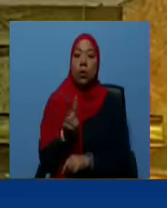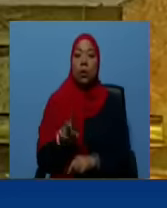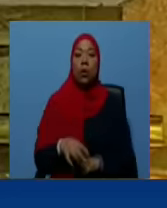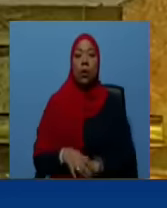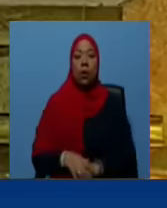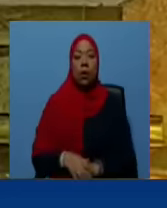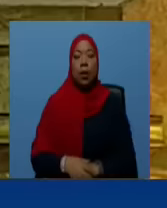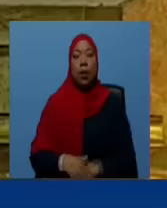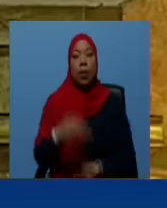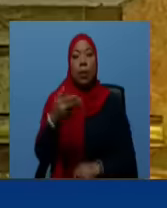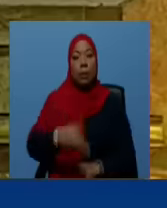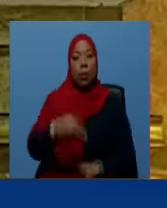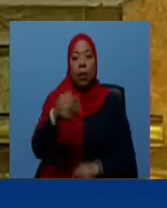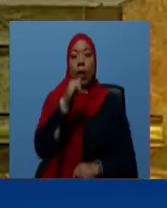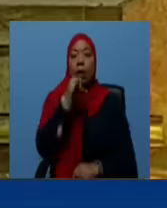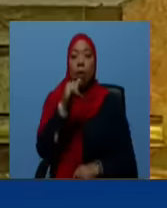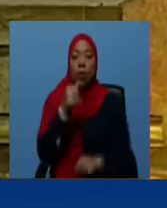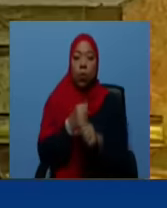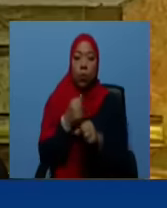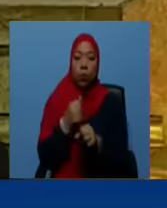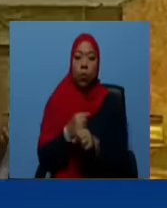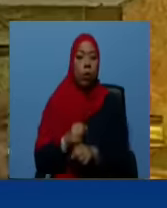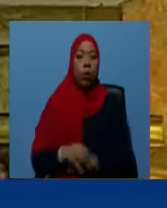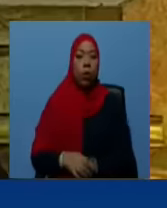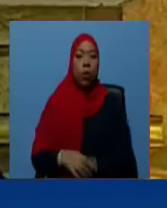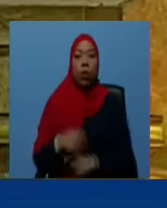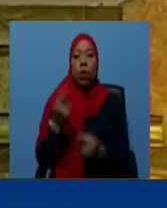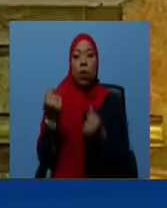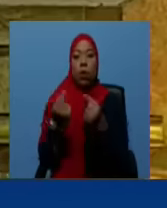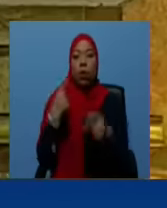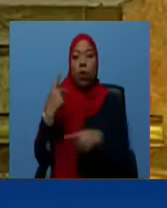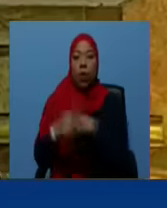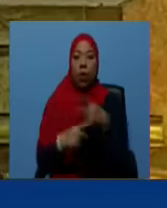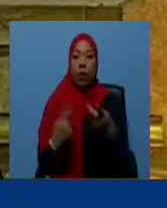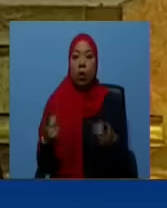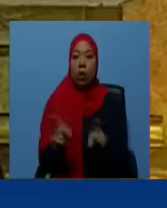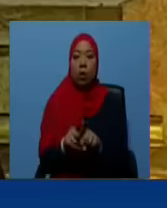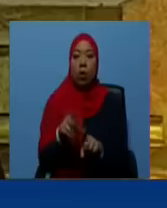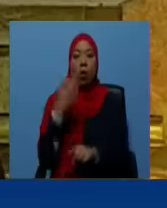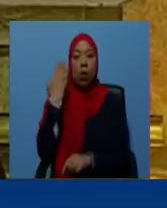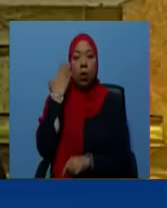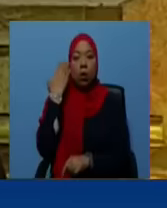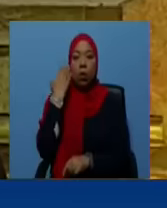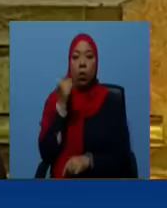es importante el precio de su producto.